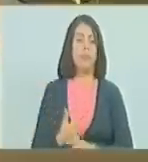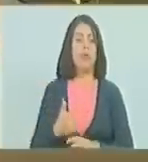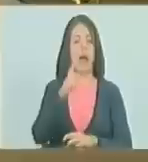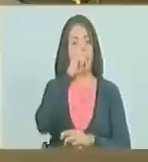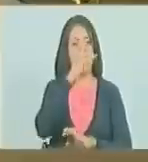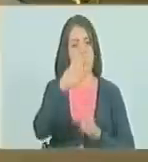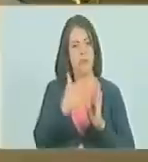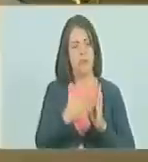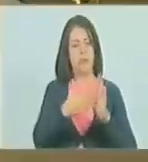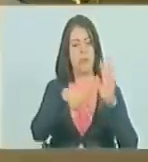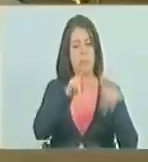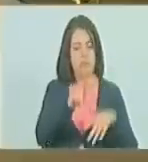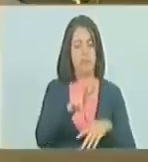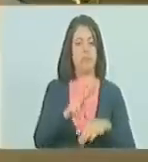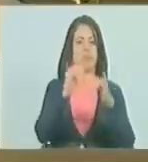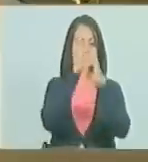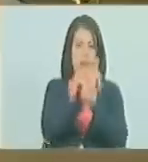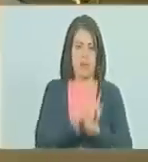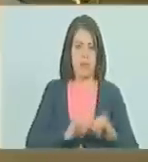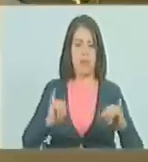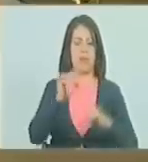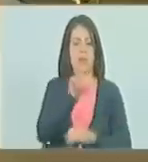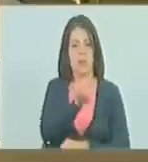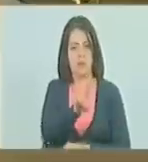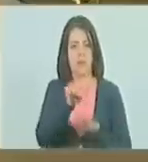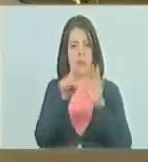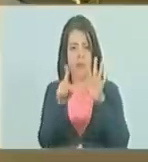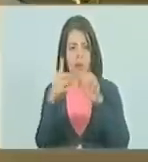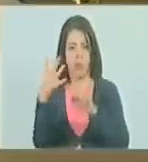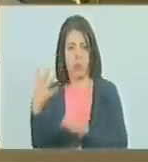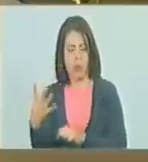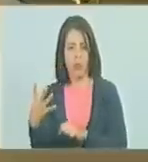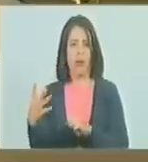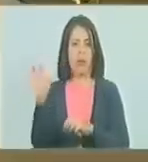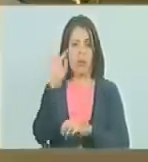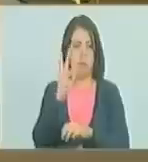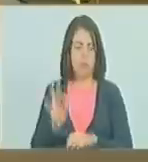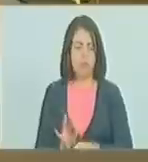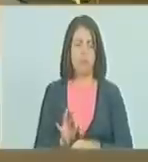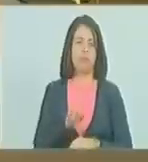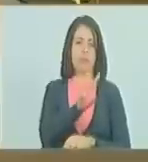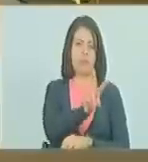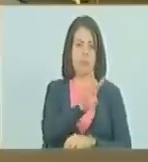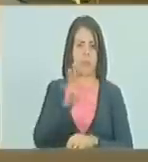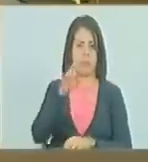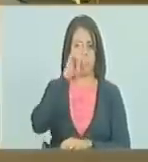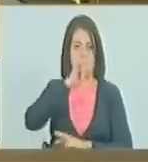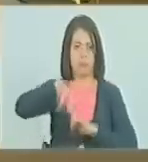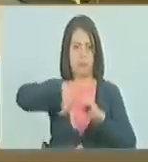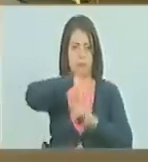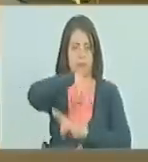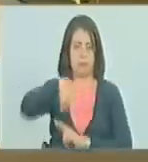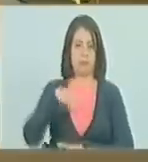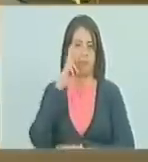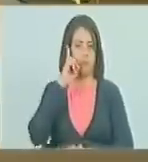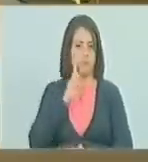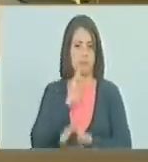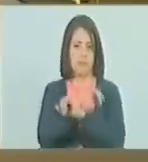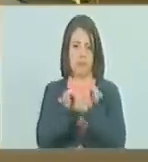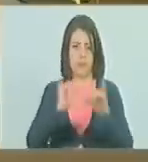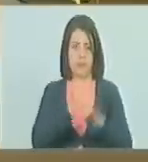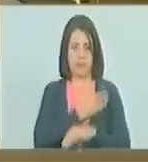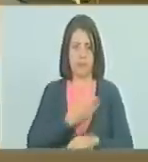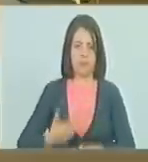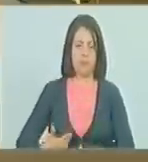año 213 de la Independencia, 164 de la Federación y 24 de la Revolución Bolivariana.